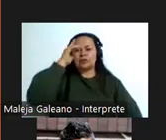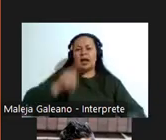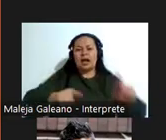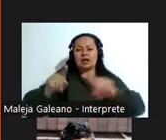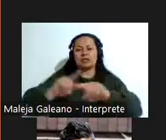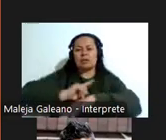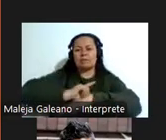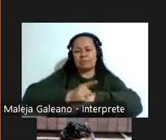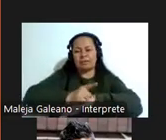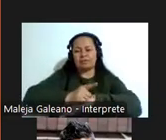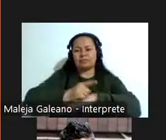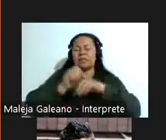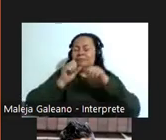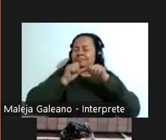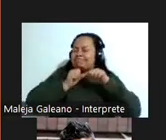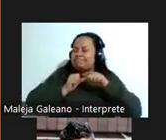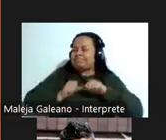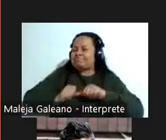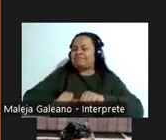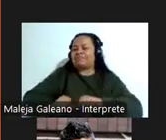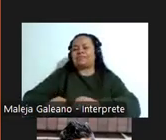ojalá esto perdure